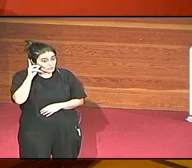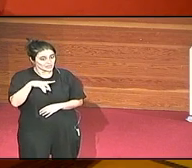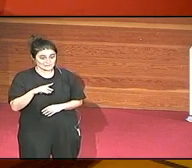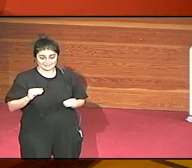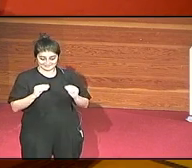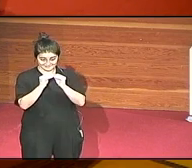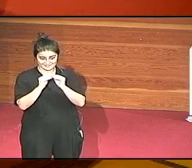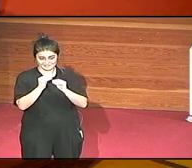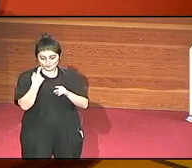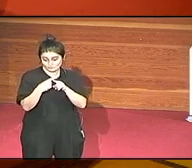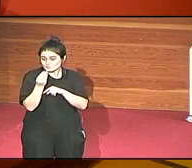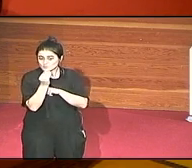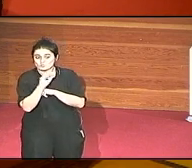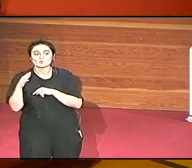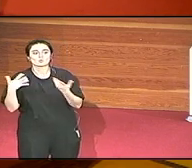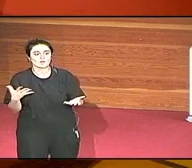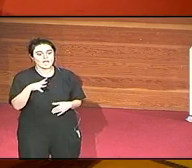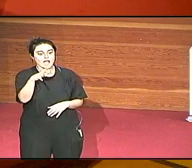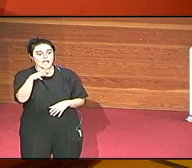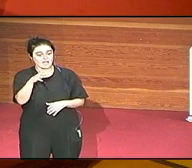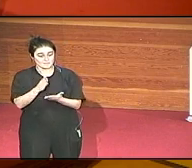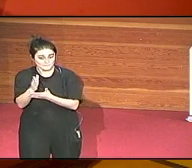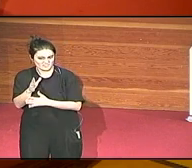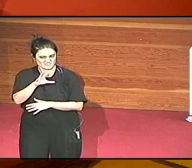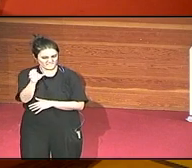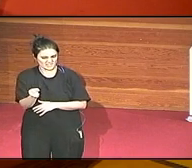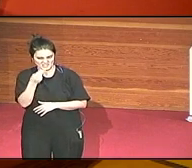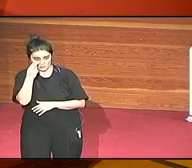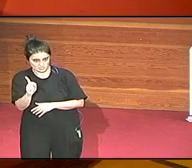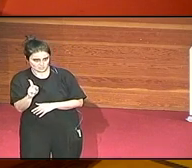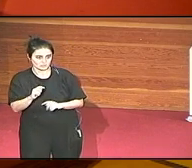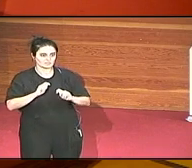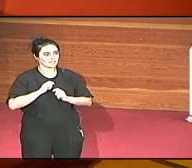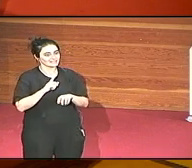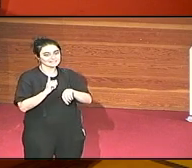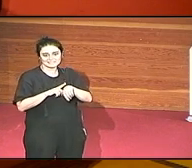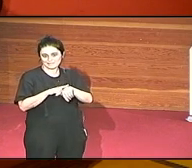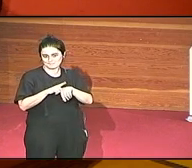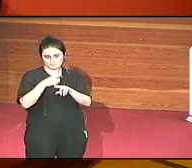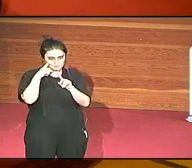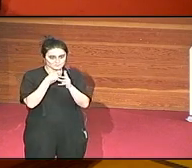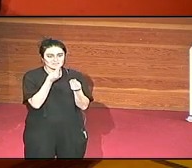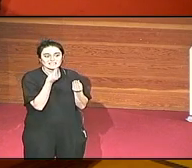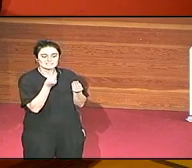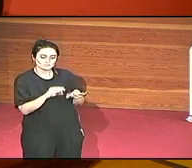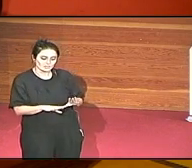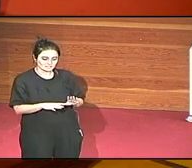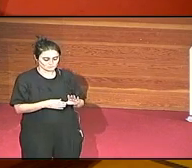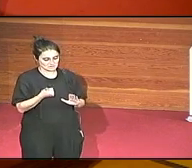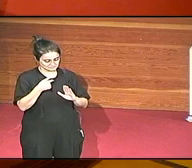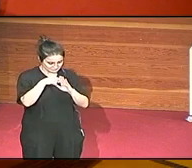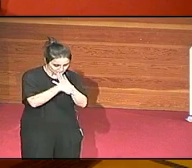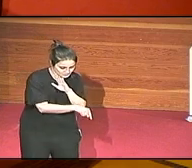es que a los medios no les interesa áfrica porque eso te da tiempo que te da tiempo para hacer historias más en profundidad